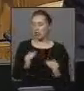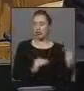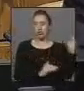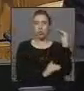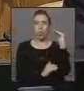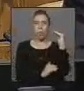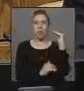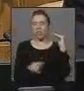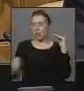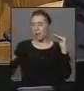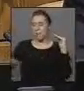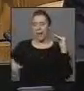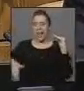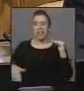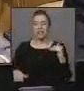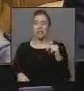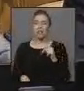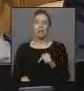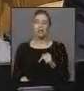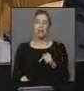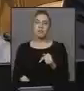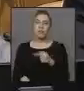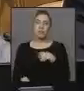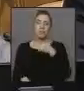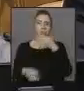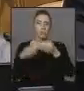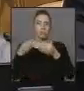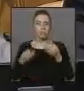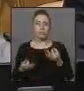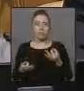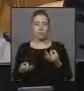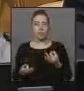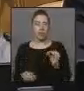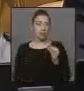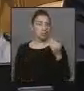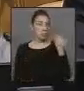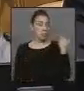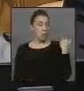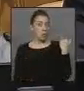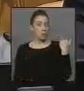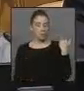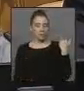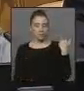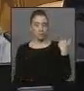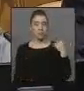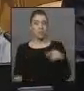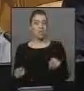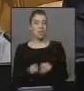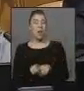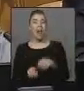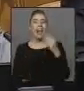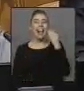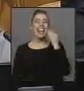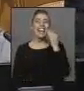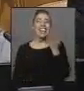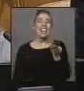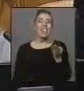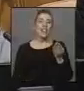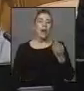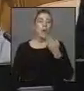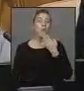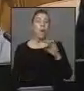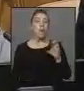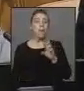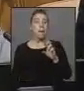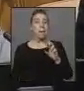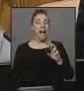superiores que el resto, así como hablamos recién, hace un par de minutos, igual que los niños que viajan con